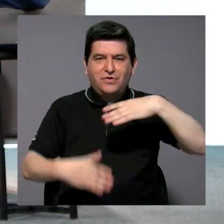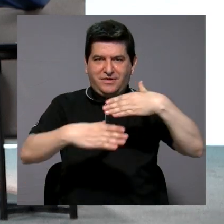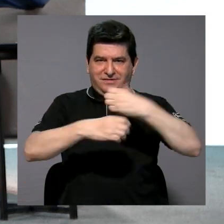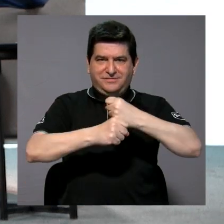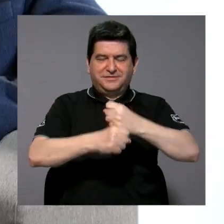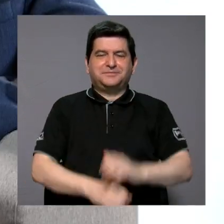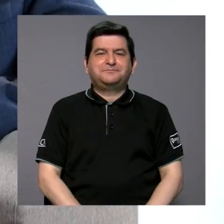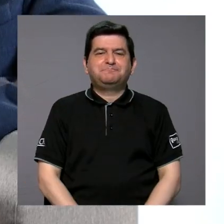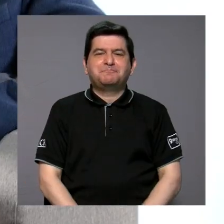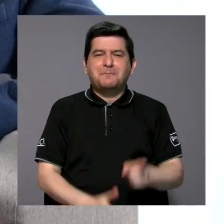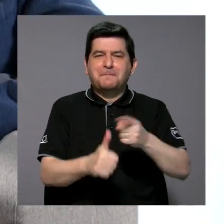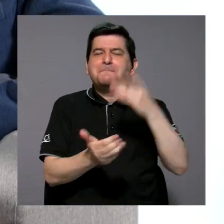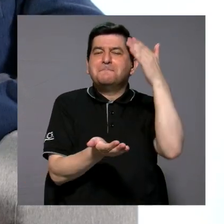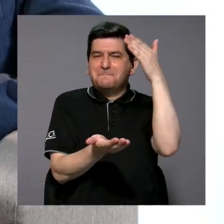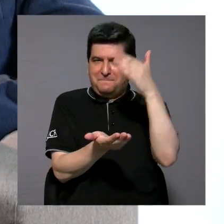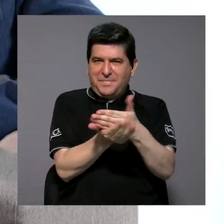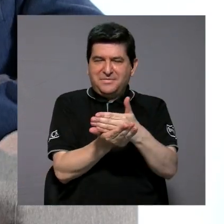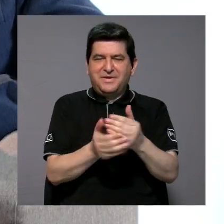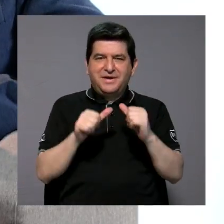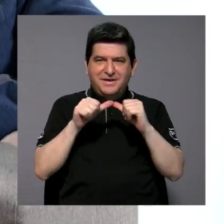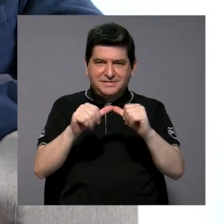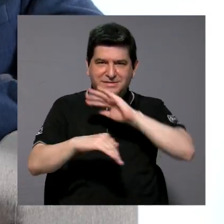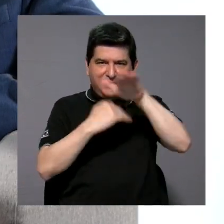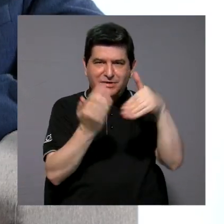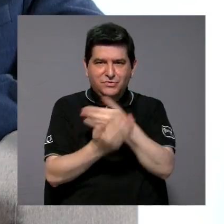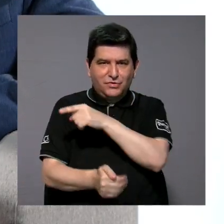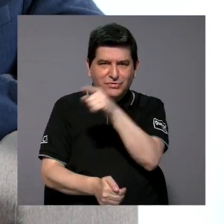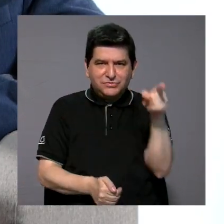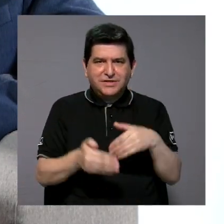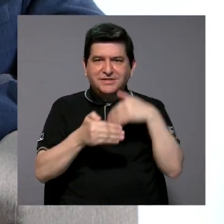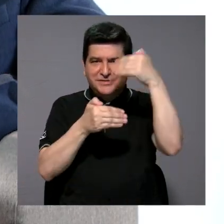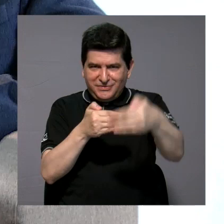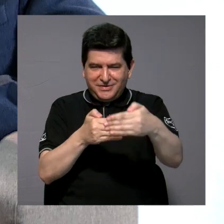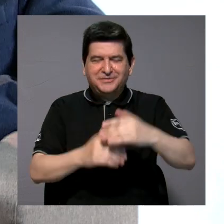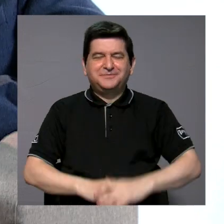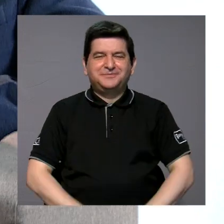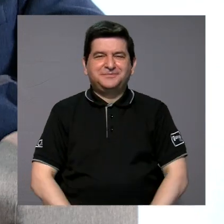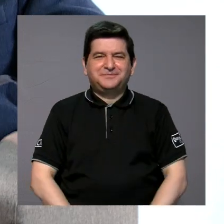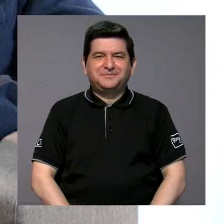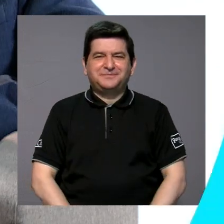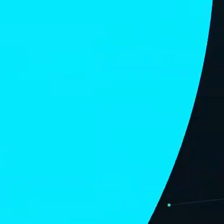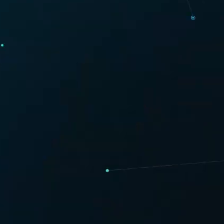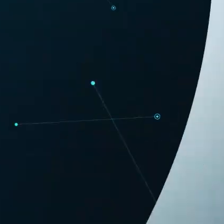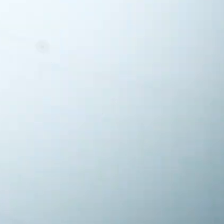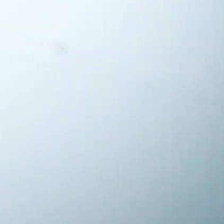tomamos. Hacemos una primera pausa, ya regresamos con todas y todos ustedes.